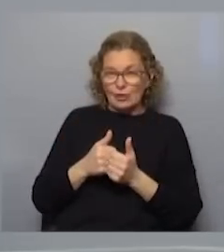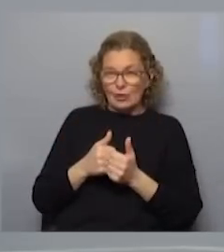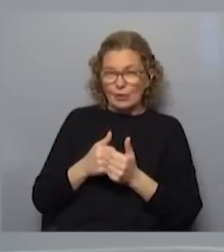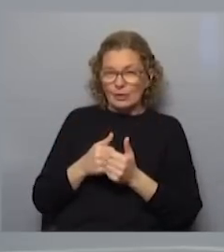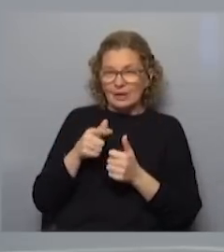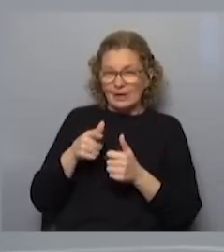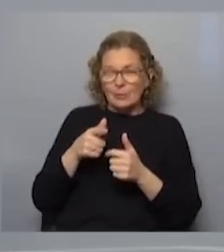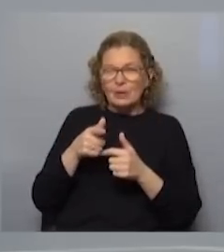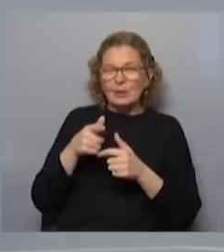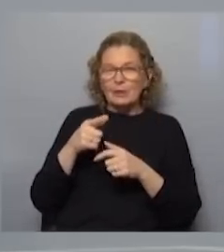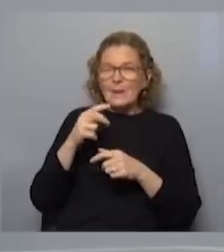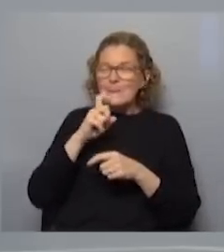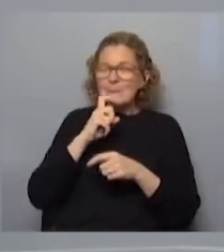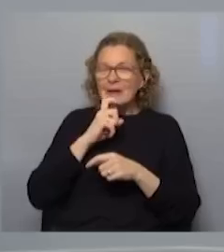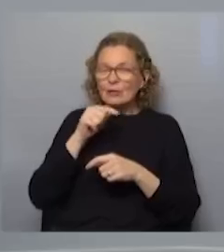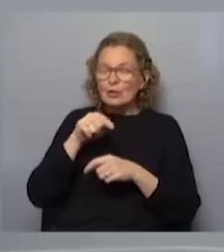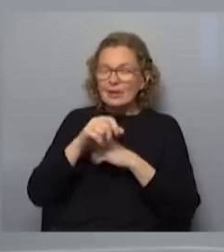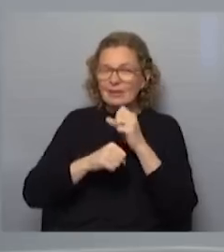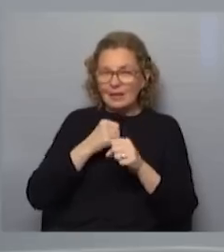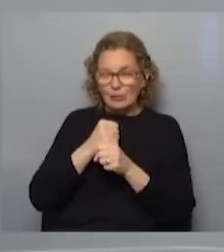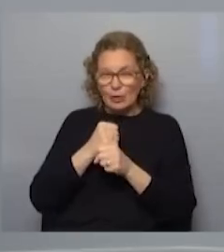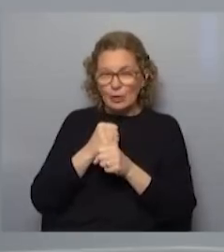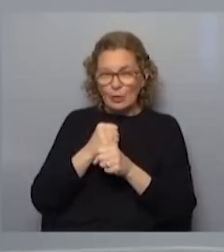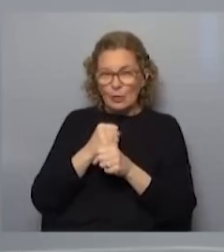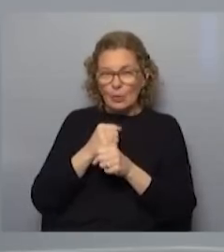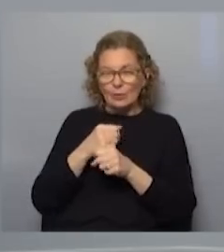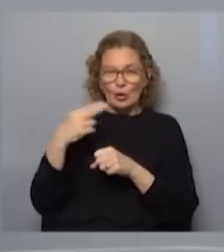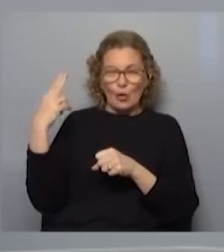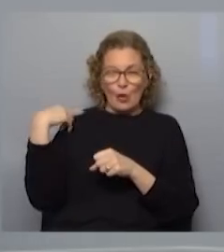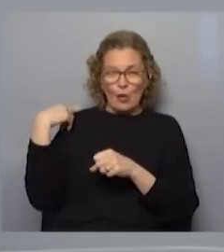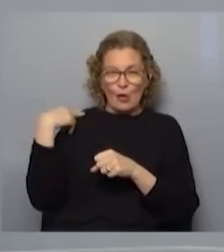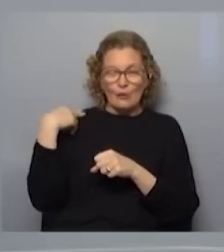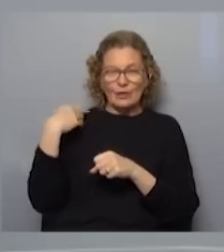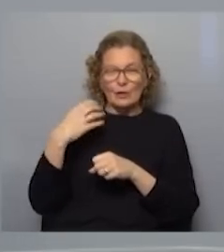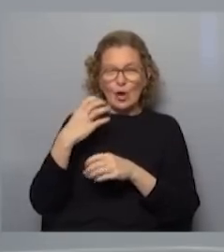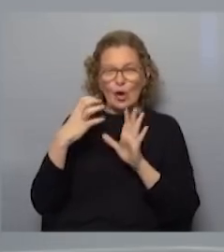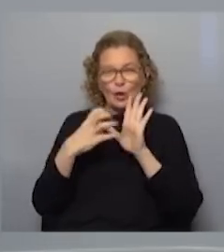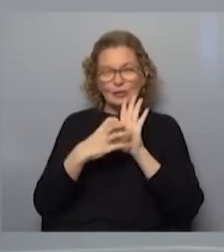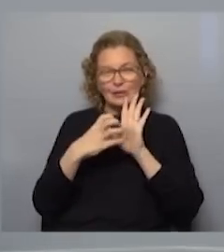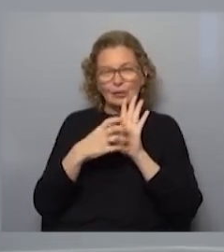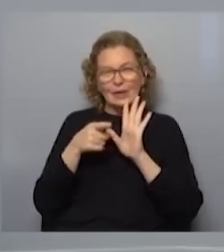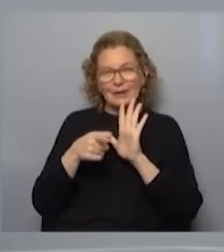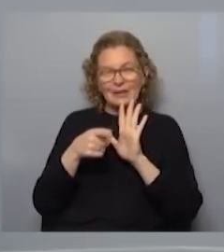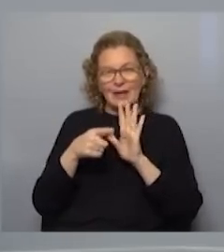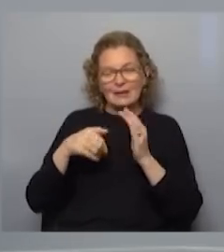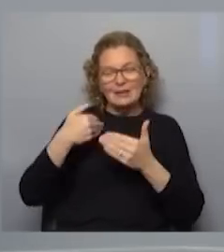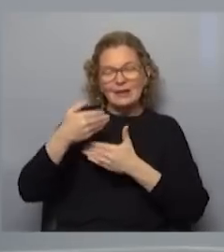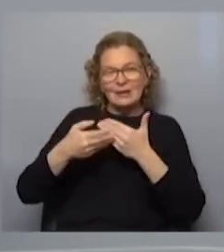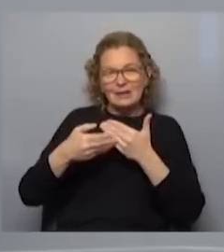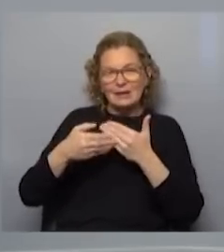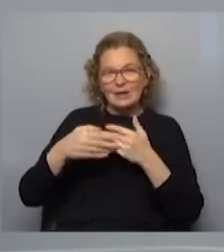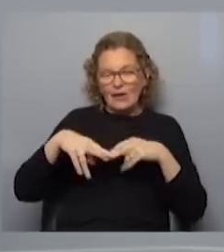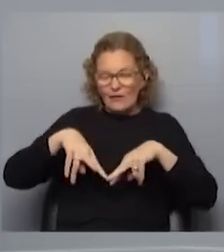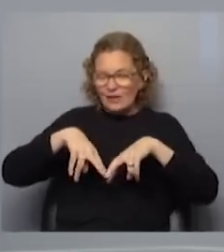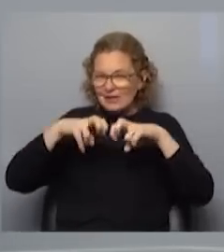amnistiadas en marzo de ese año cuando asumió el gobierno constitucional debían seguir siendo